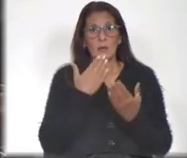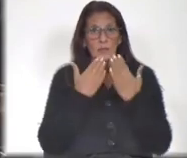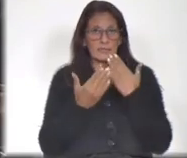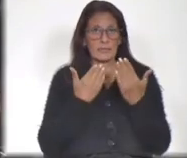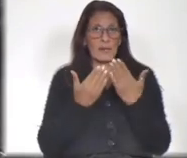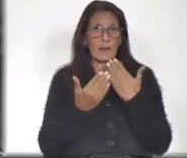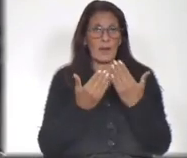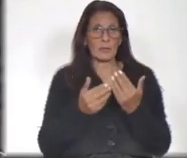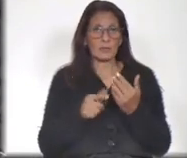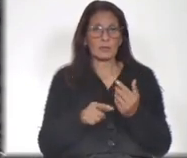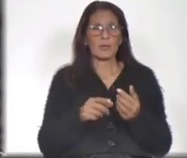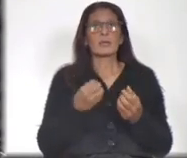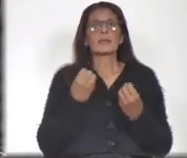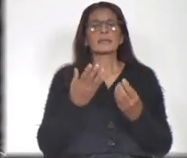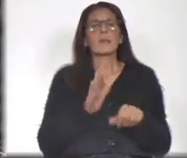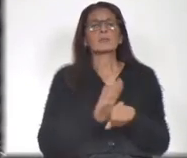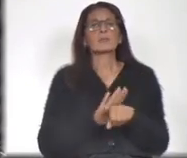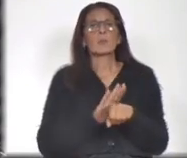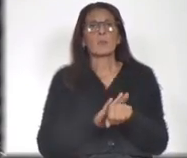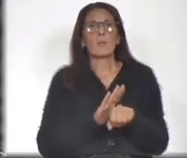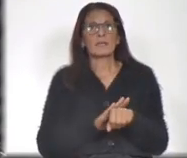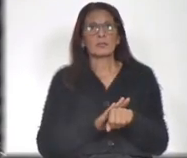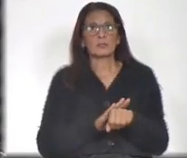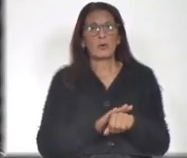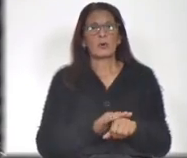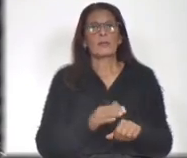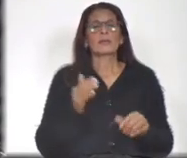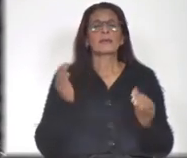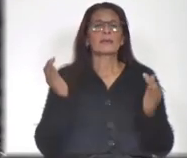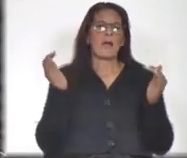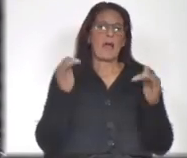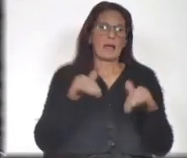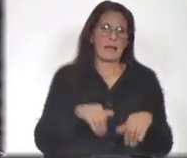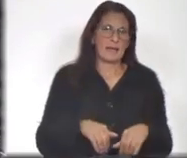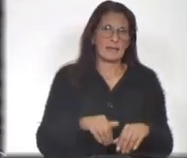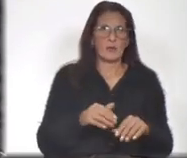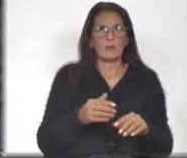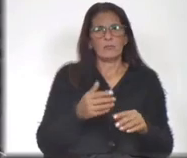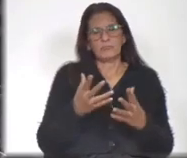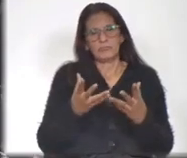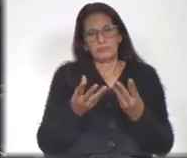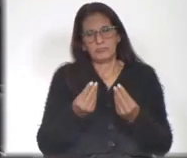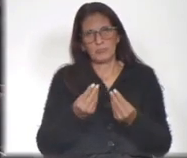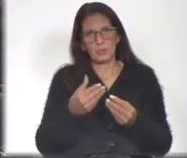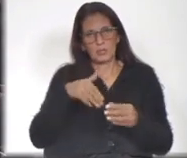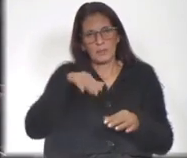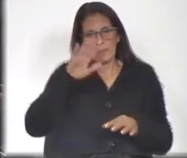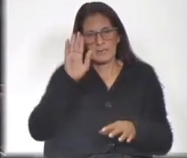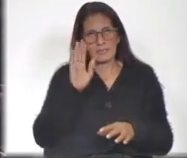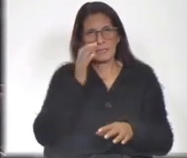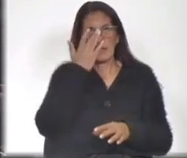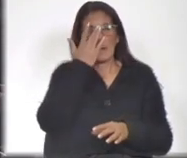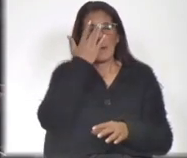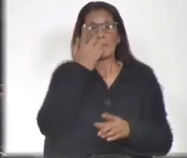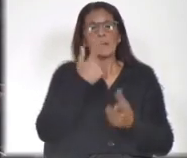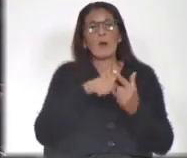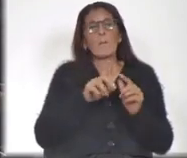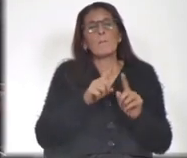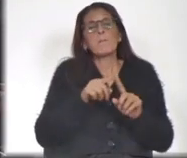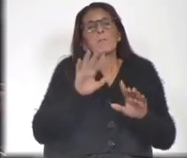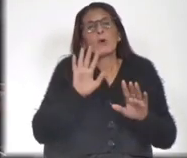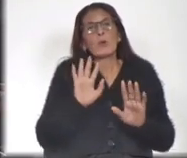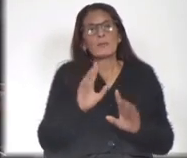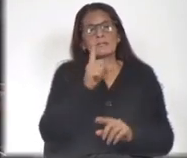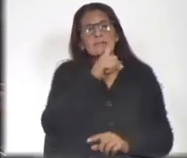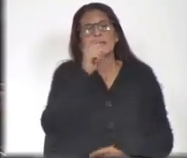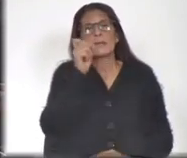tratando con que estamos en un momento donde han caído probablemente mayas a esta altura, pero por lo menos